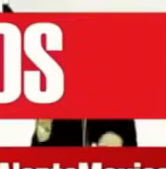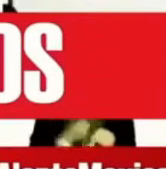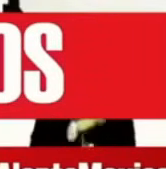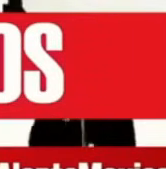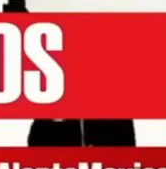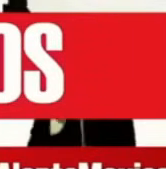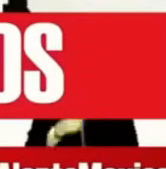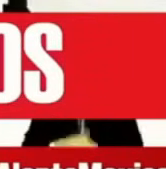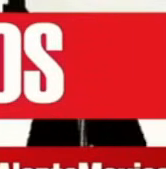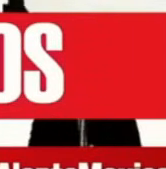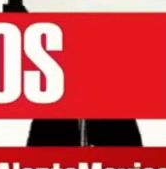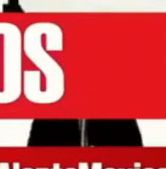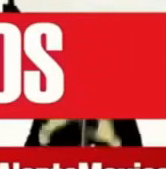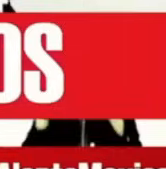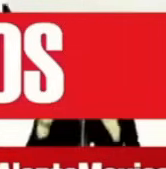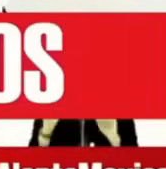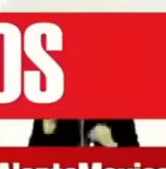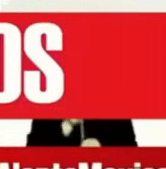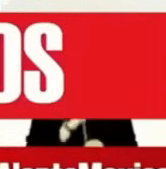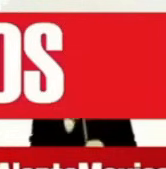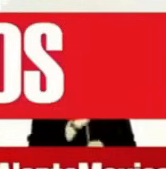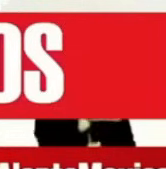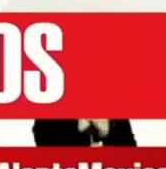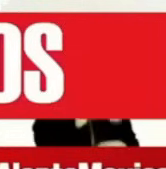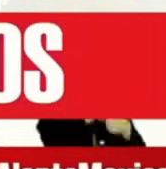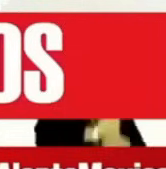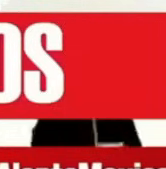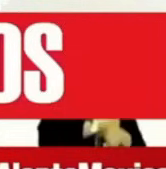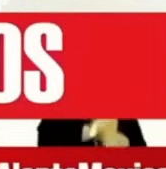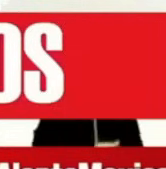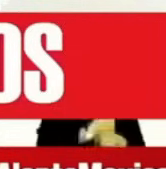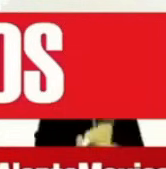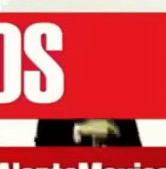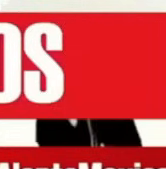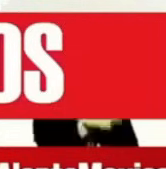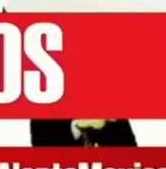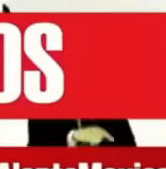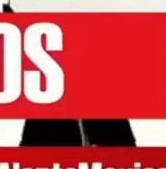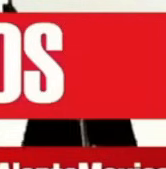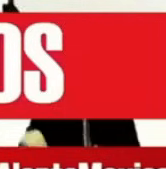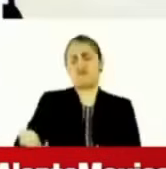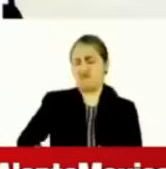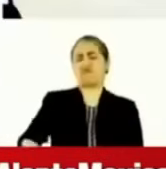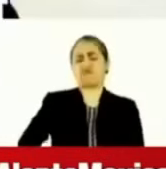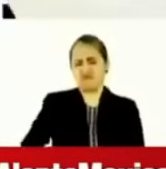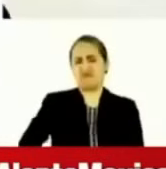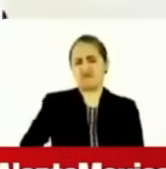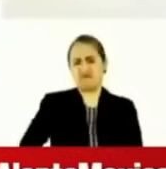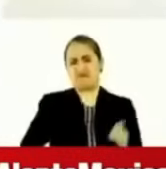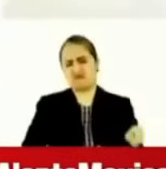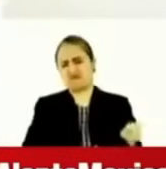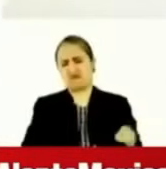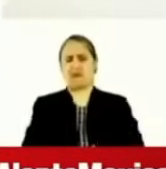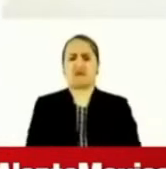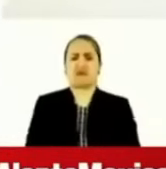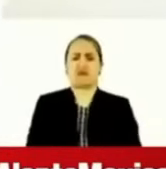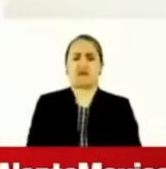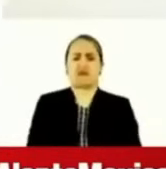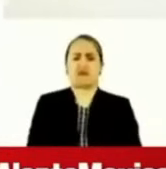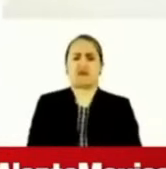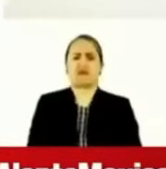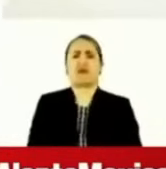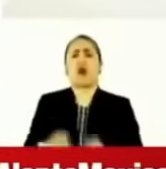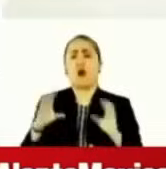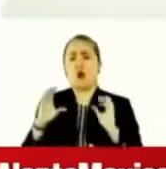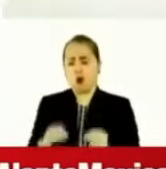y contundente contra la presidenta Norma Piña. El ministro Saldívar le dijo a la cara